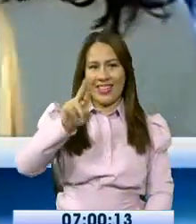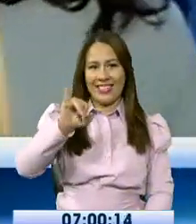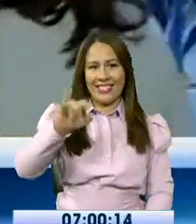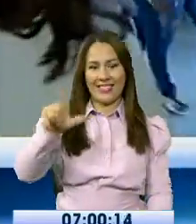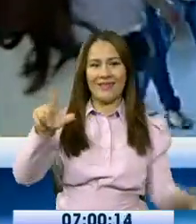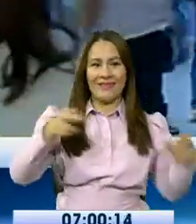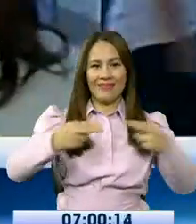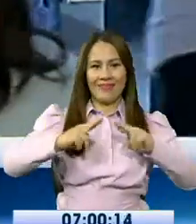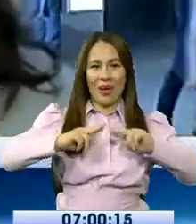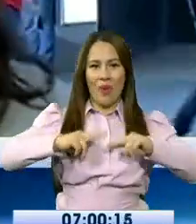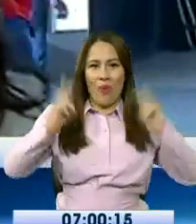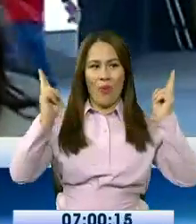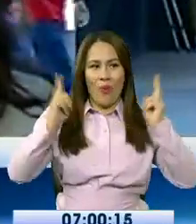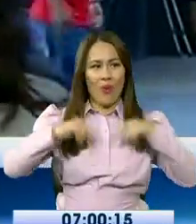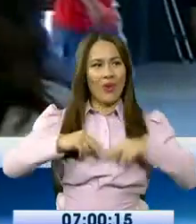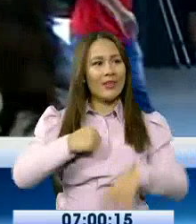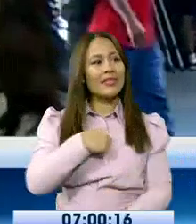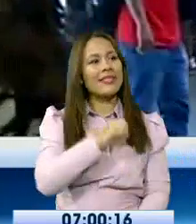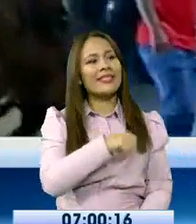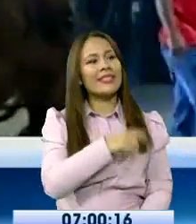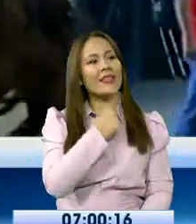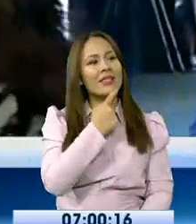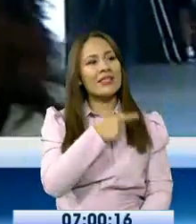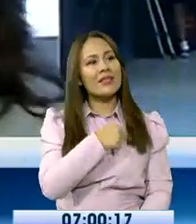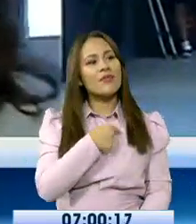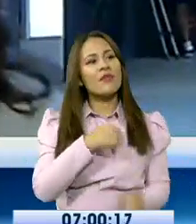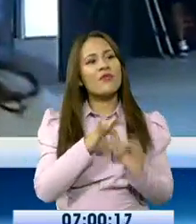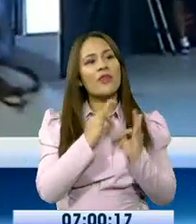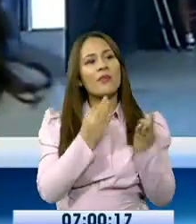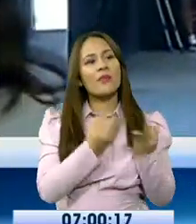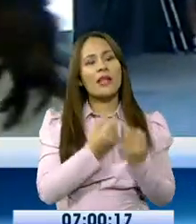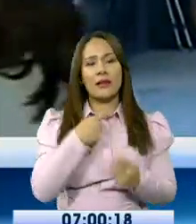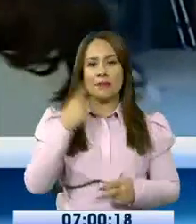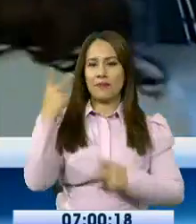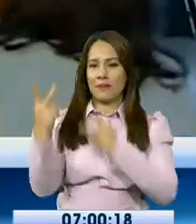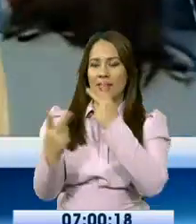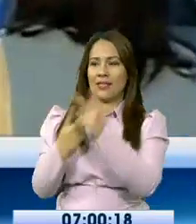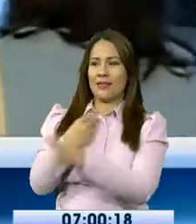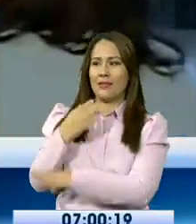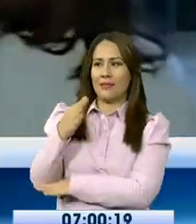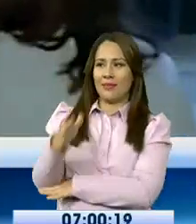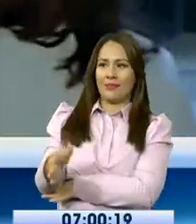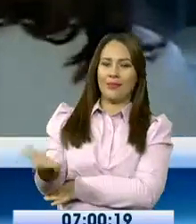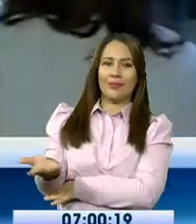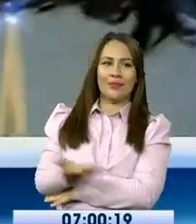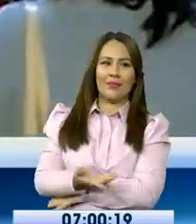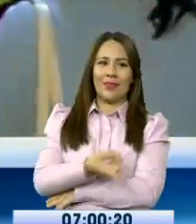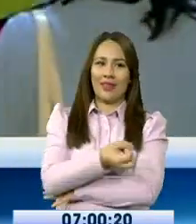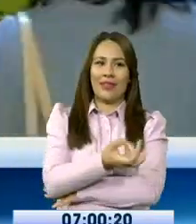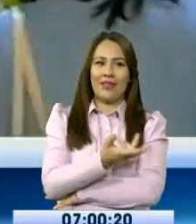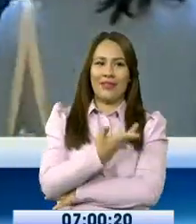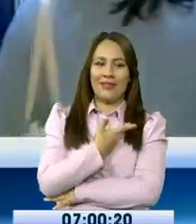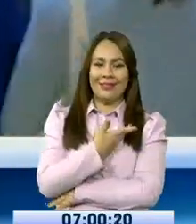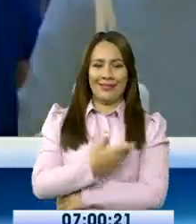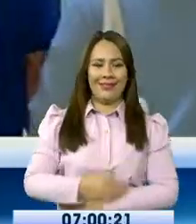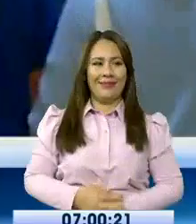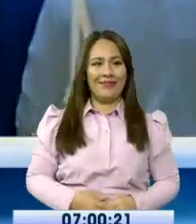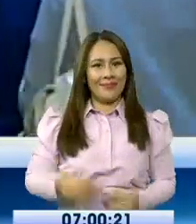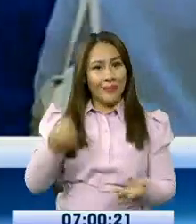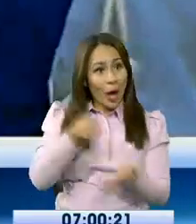a visitar a un familiar de mi esposo. Vengan a pasear un poco. Sí, un poco más que sea. Diviértanse mucho. Muchas gracias. Paseen,